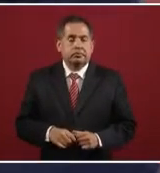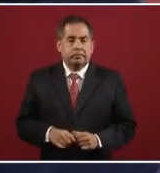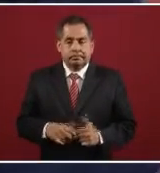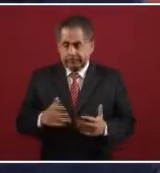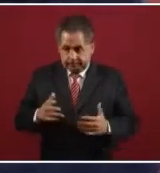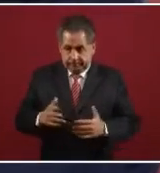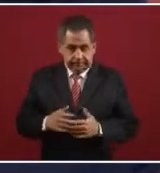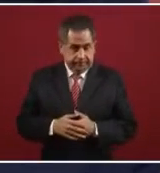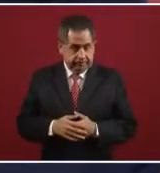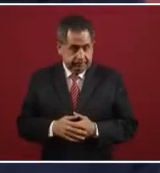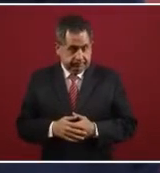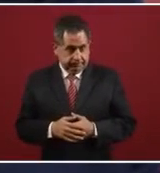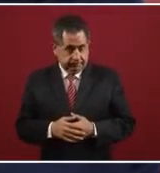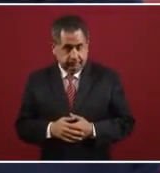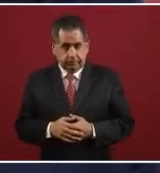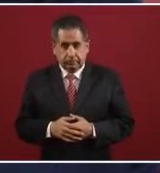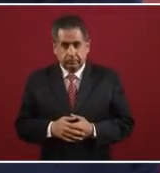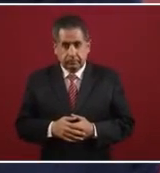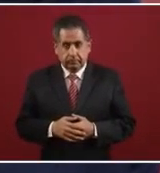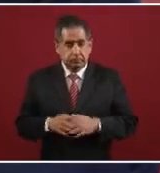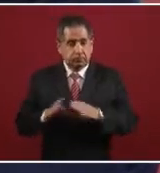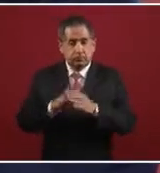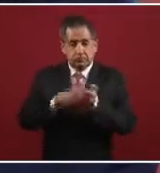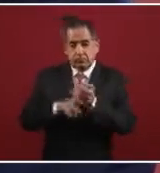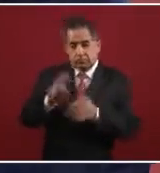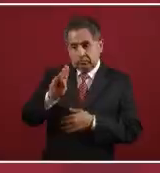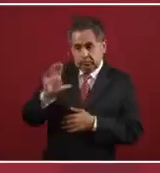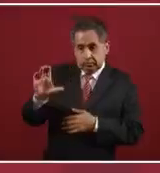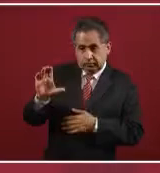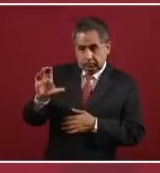Entonces, en el caso de Baja California,